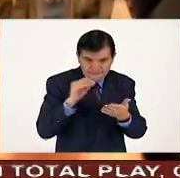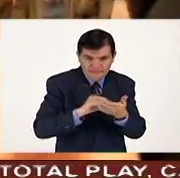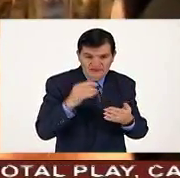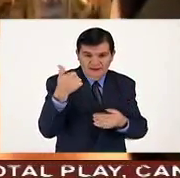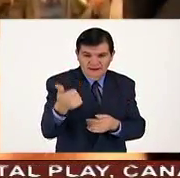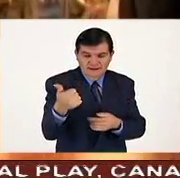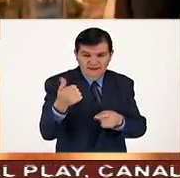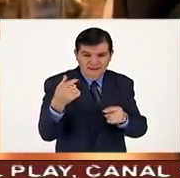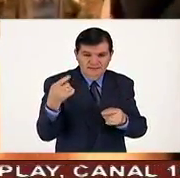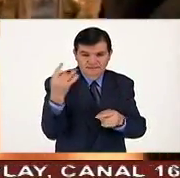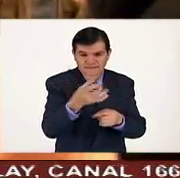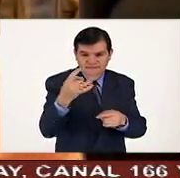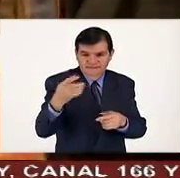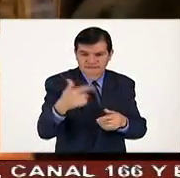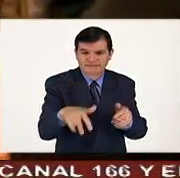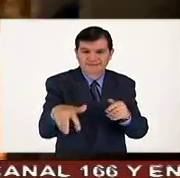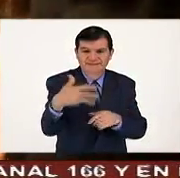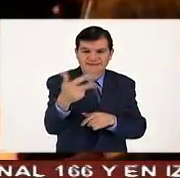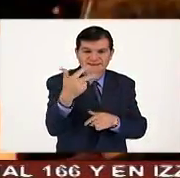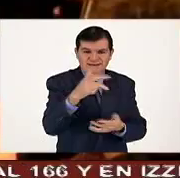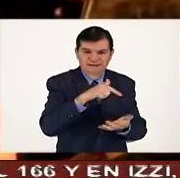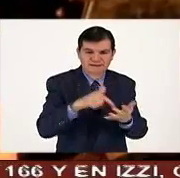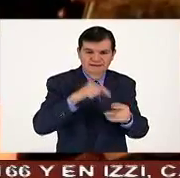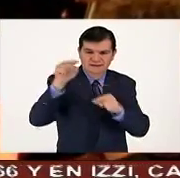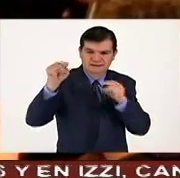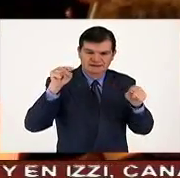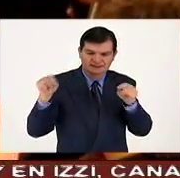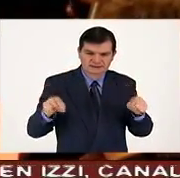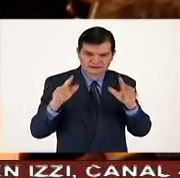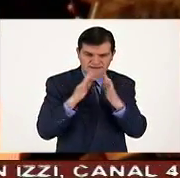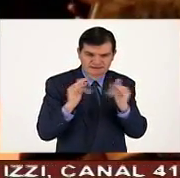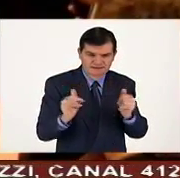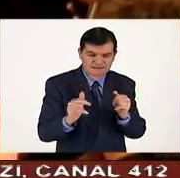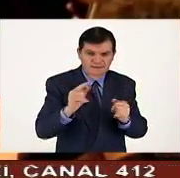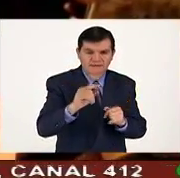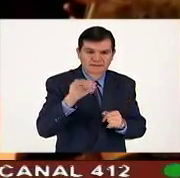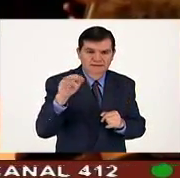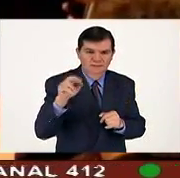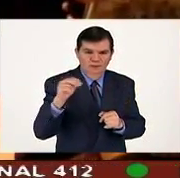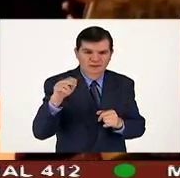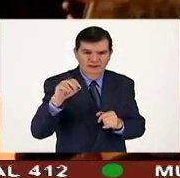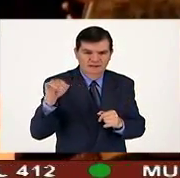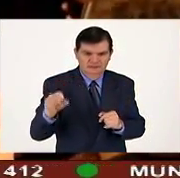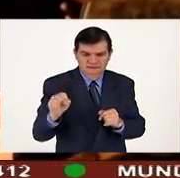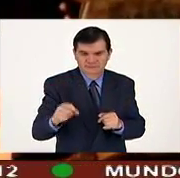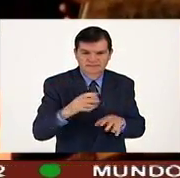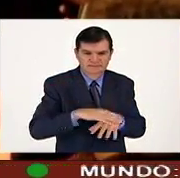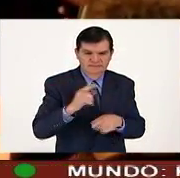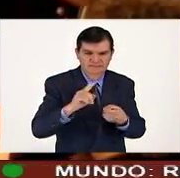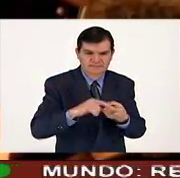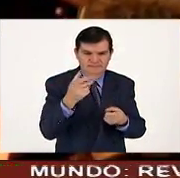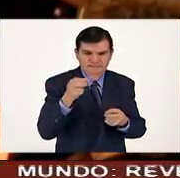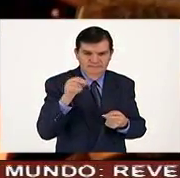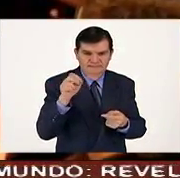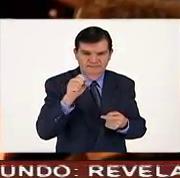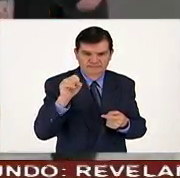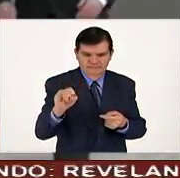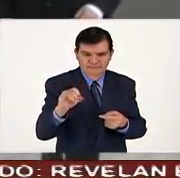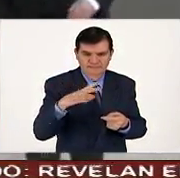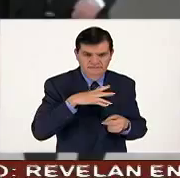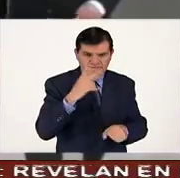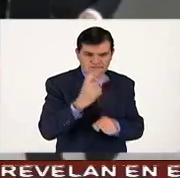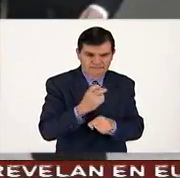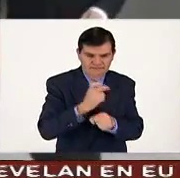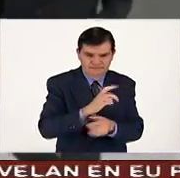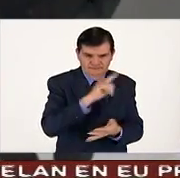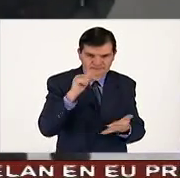en 6 de las 13 regiones francesas. Los republicanos, partido del expresidente Nicolás Sarkozy, está en segundo lugar,